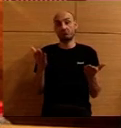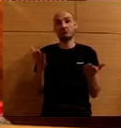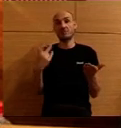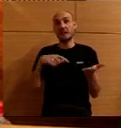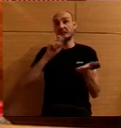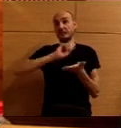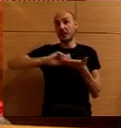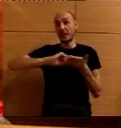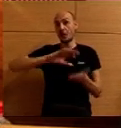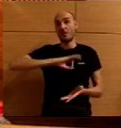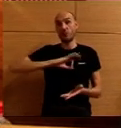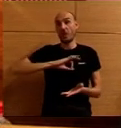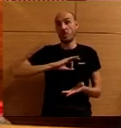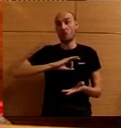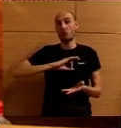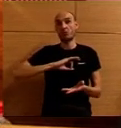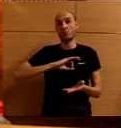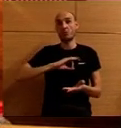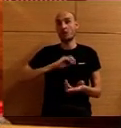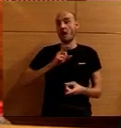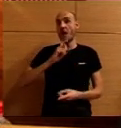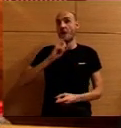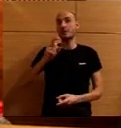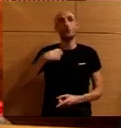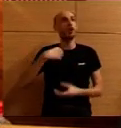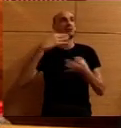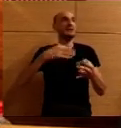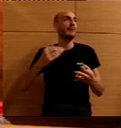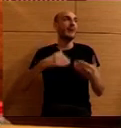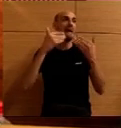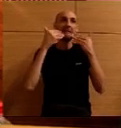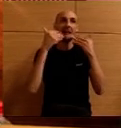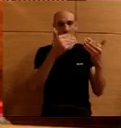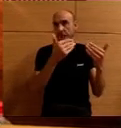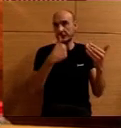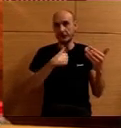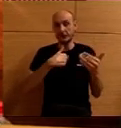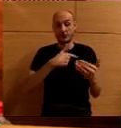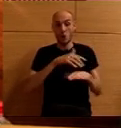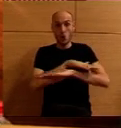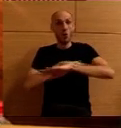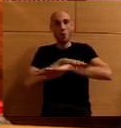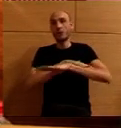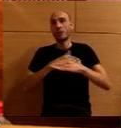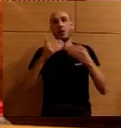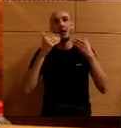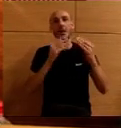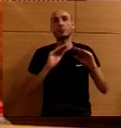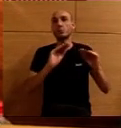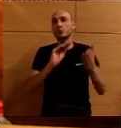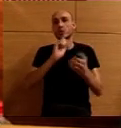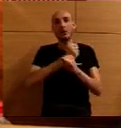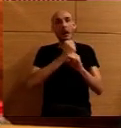corporación, que, como siempre hago, le damos las gracias desde esta parte del Gobierno, porque creo que hace un